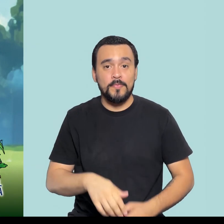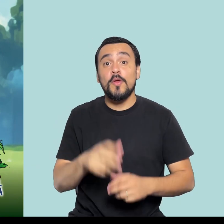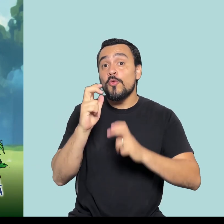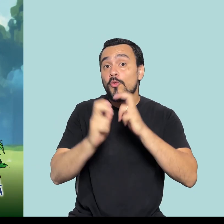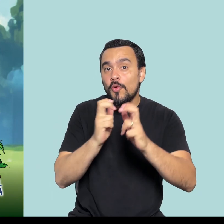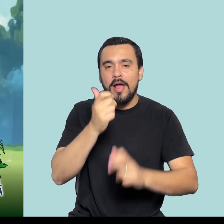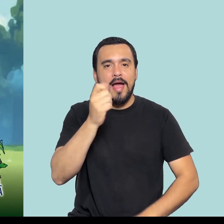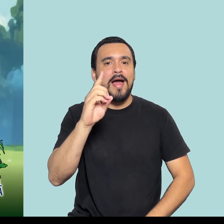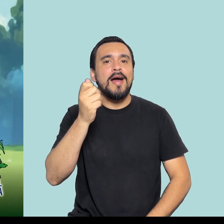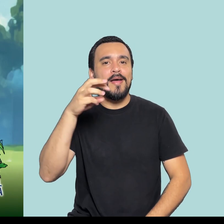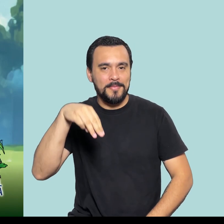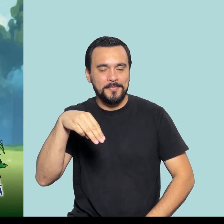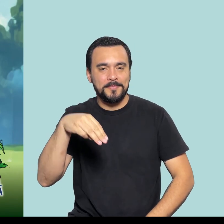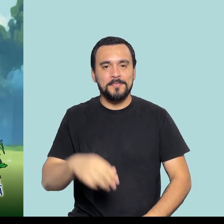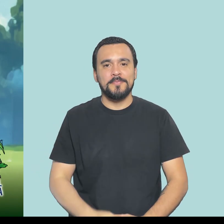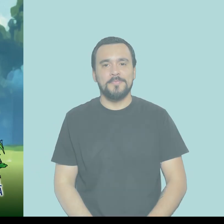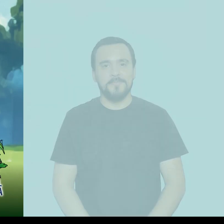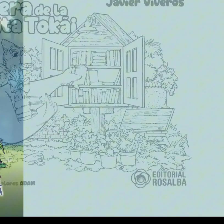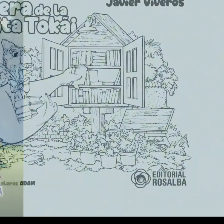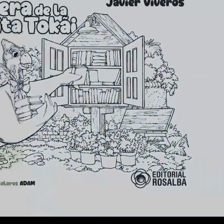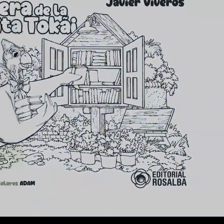los colores de Adam.